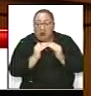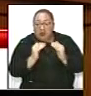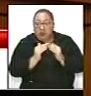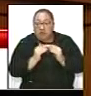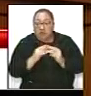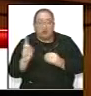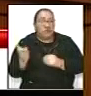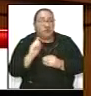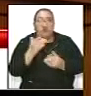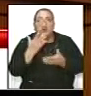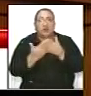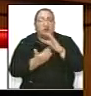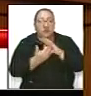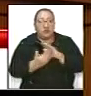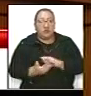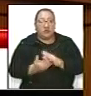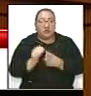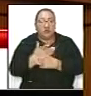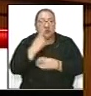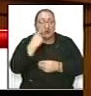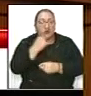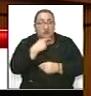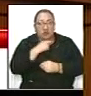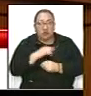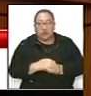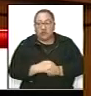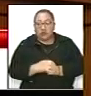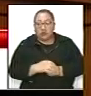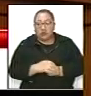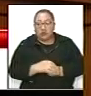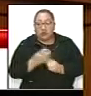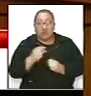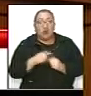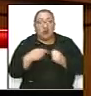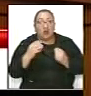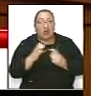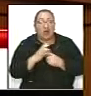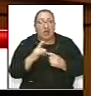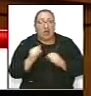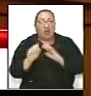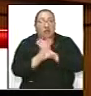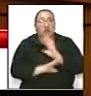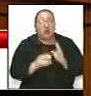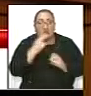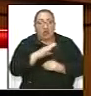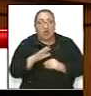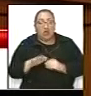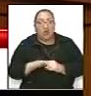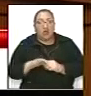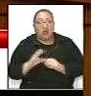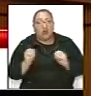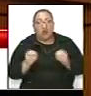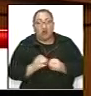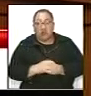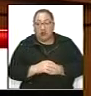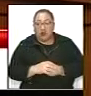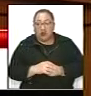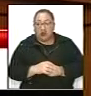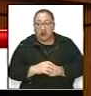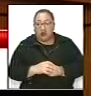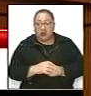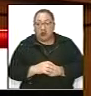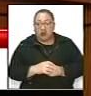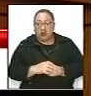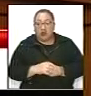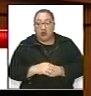y no discriminación entre hombres y mujeres, así como garantizar la protección de la niñez, la adolescencia y las